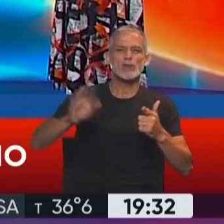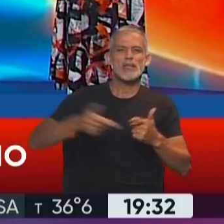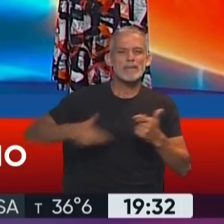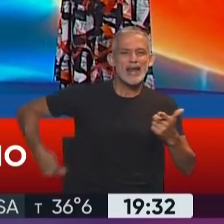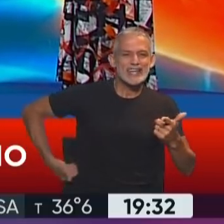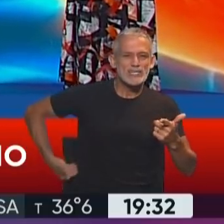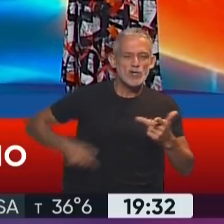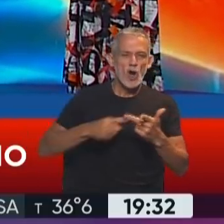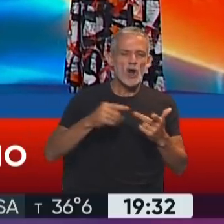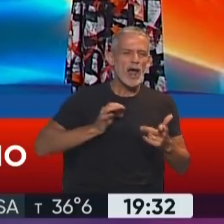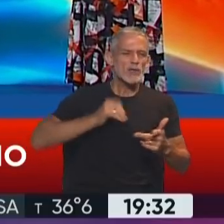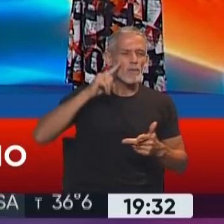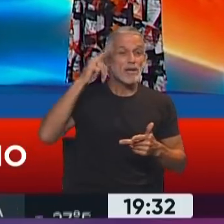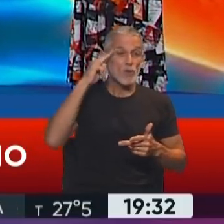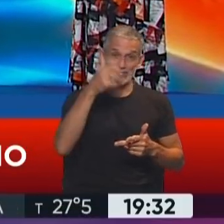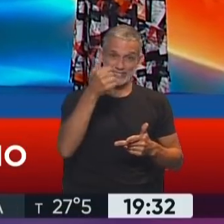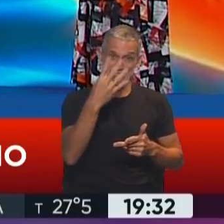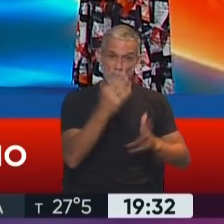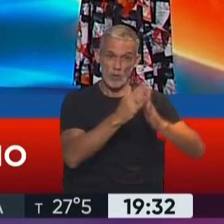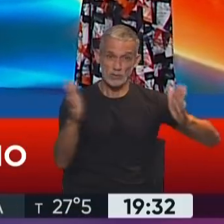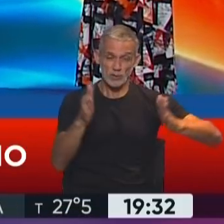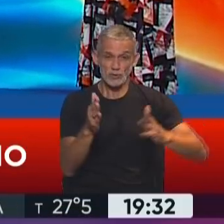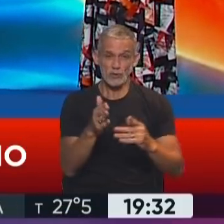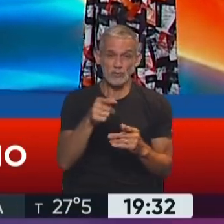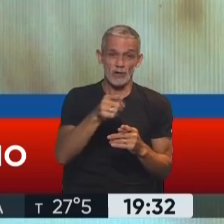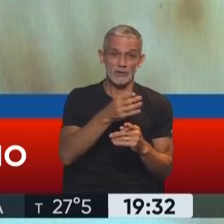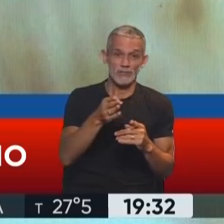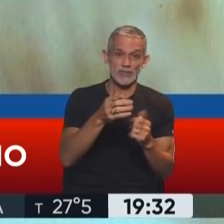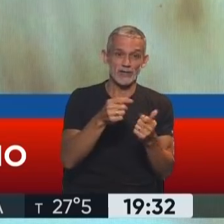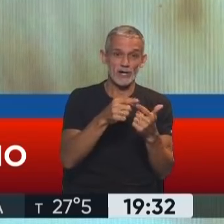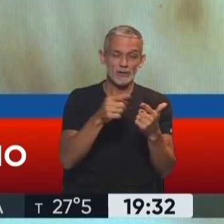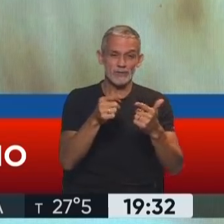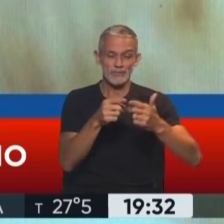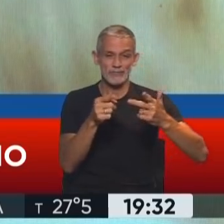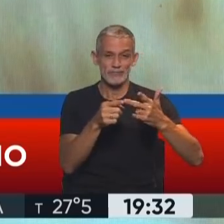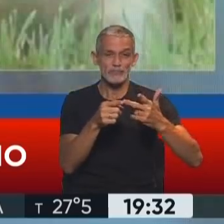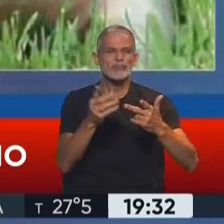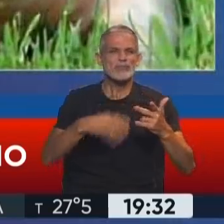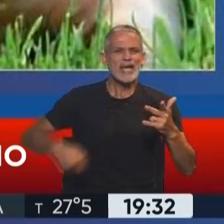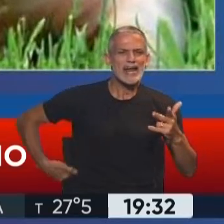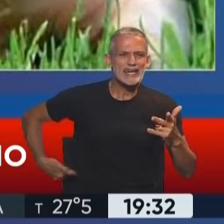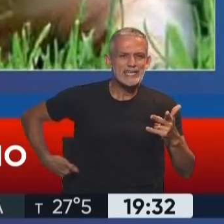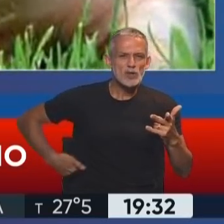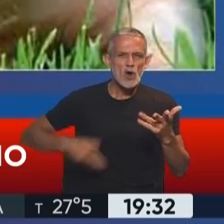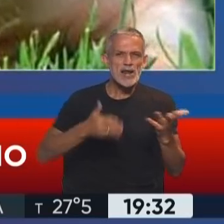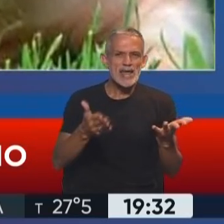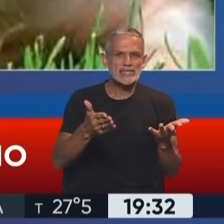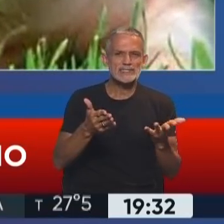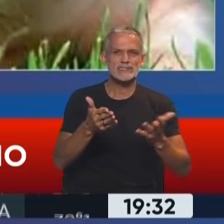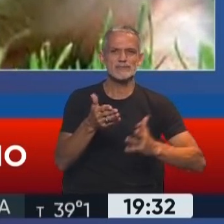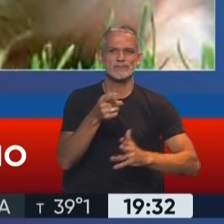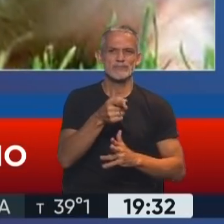década de 1964. En esa misma época se hicieron varios trasplantes de riñones